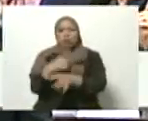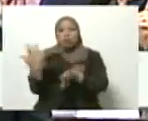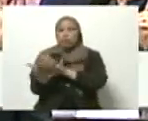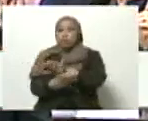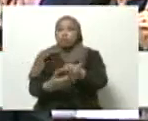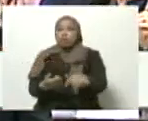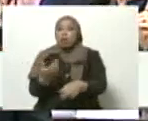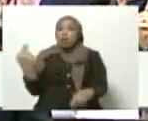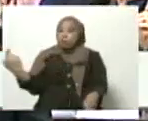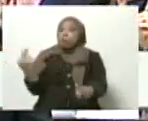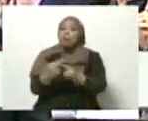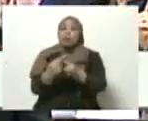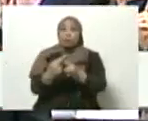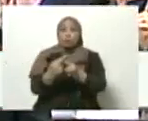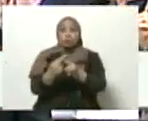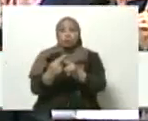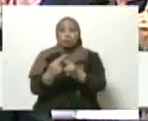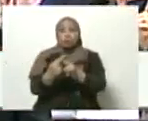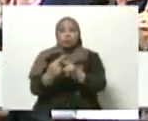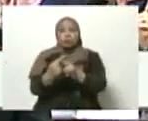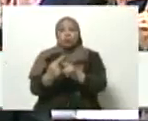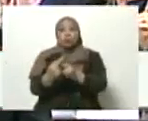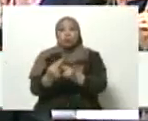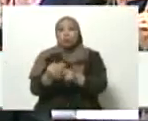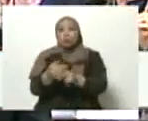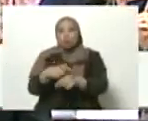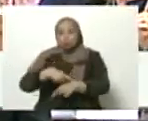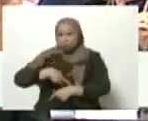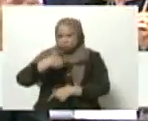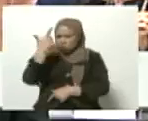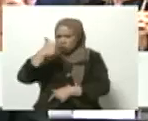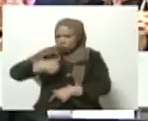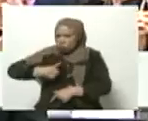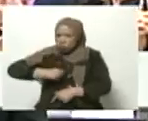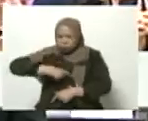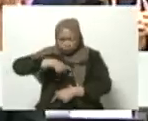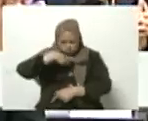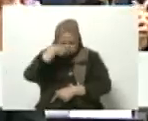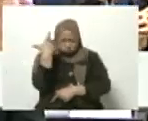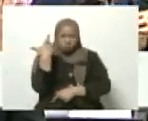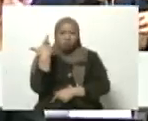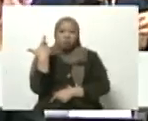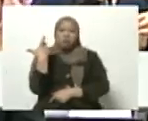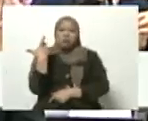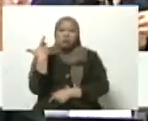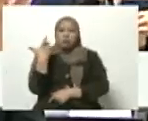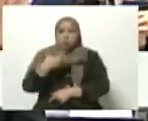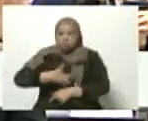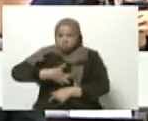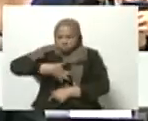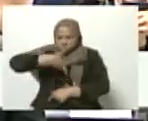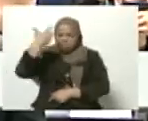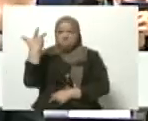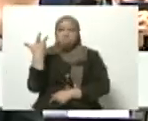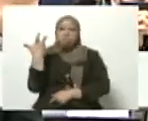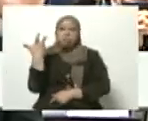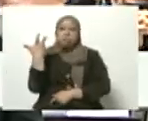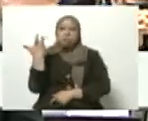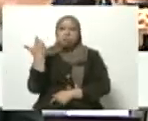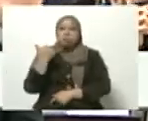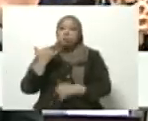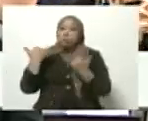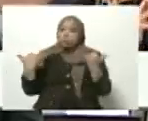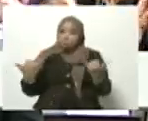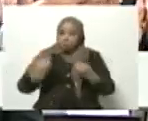Leer a Esper o a Bulton, indigna. Porque si bien estamos